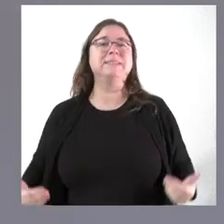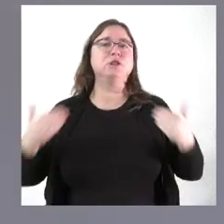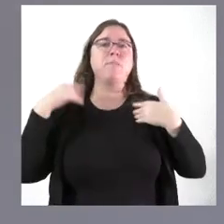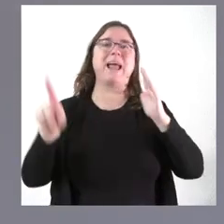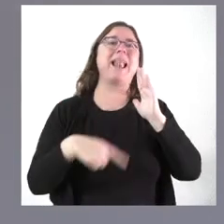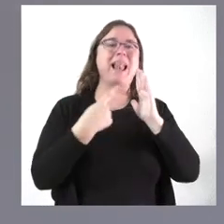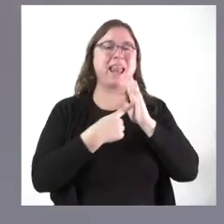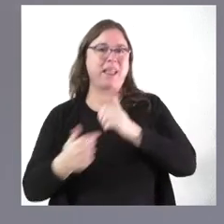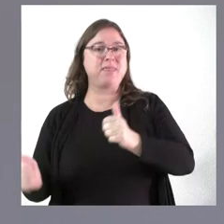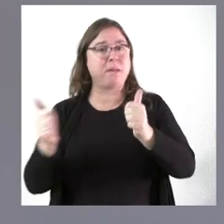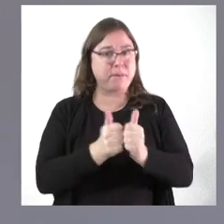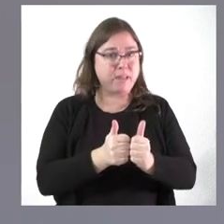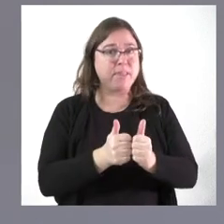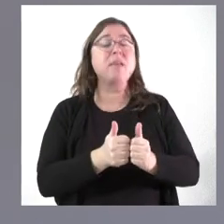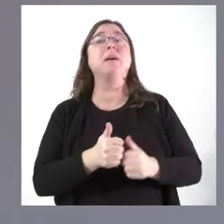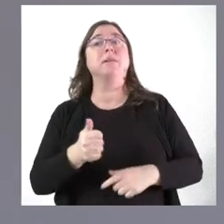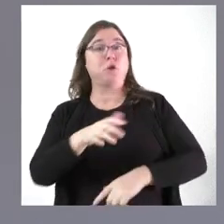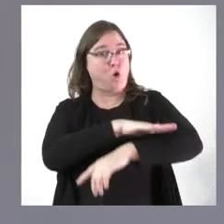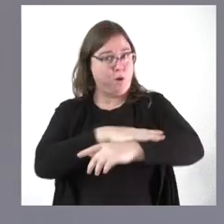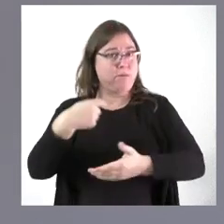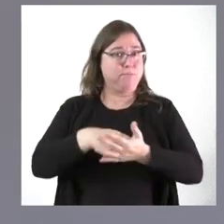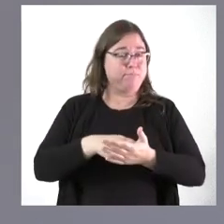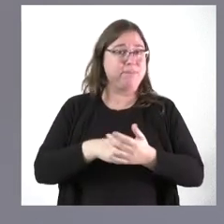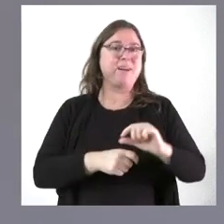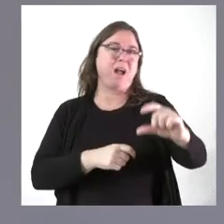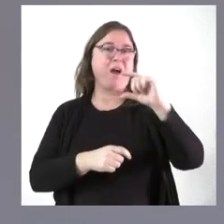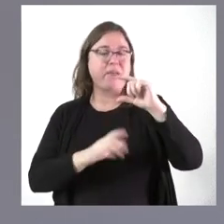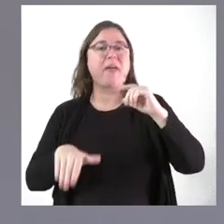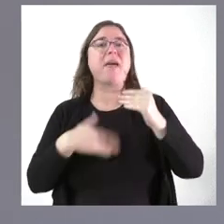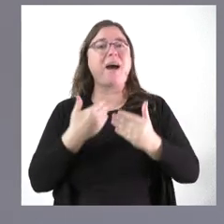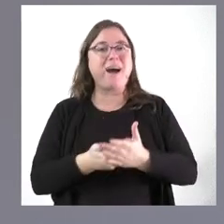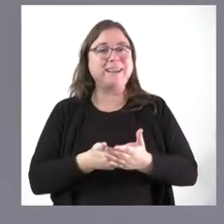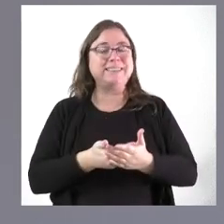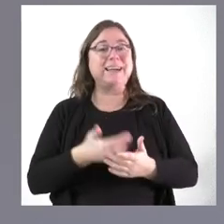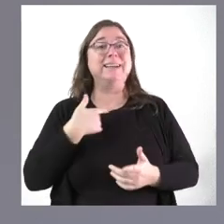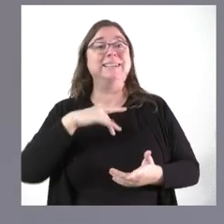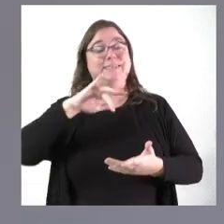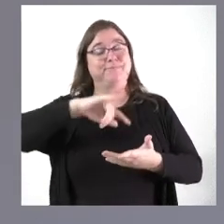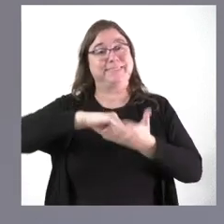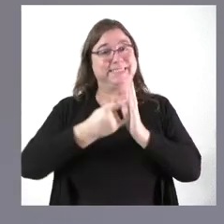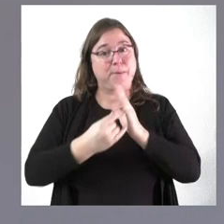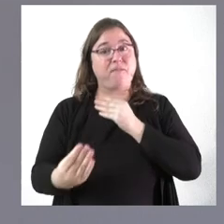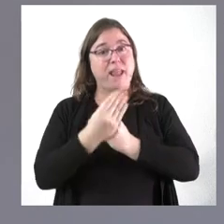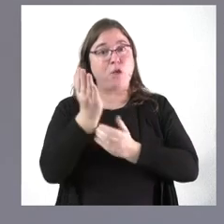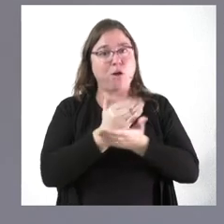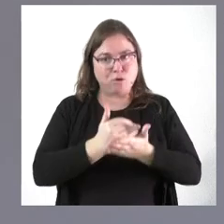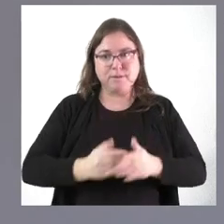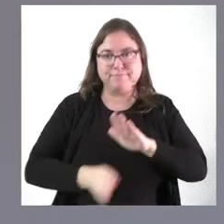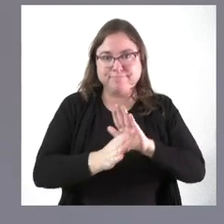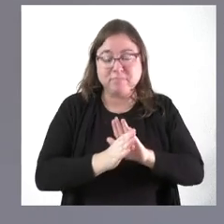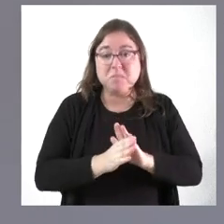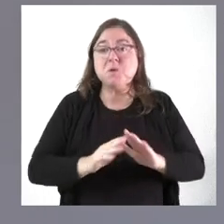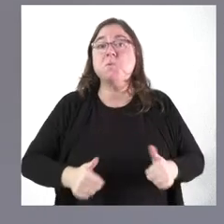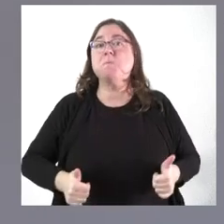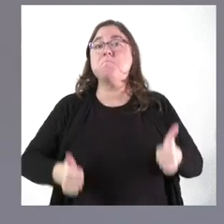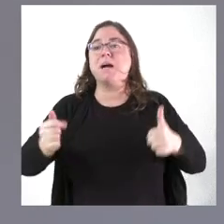de dependencia por tanto las cantidades incluso a que el sistema de financiación autonómica se reforme cuanto antes para asegurar esa financiación pero más allá de eso